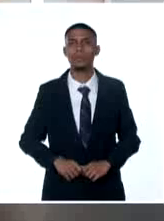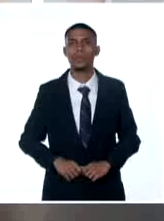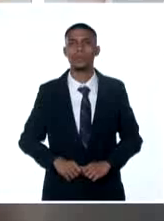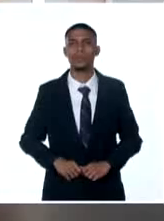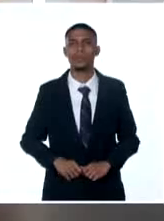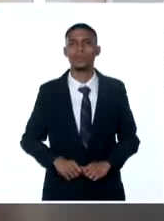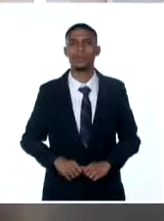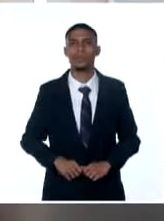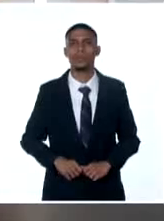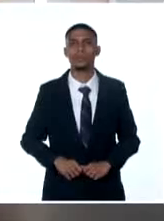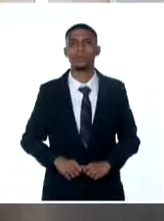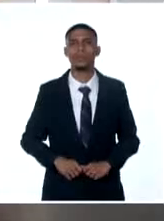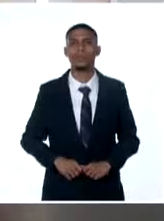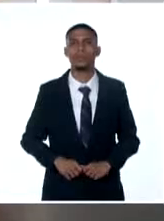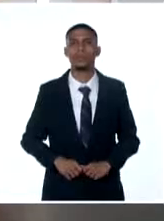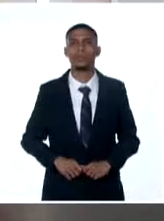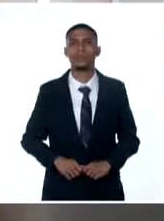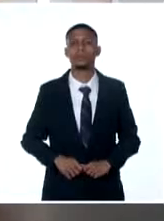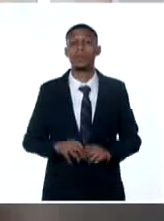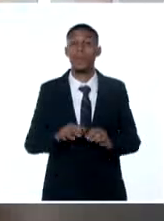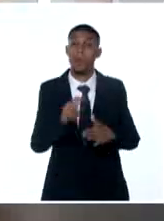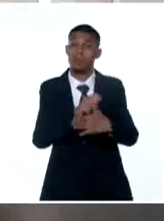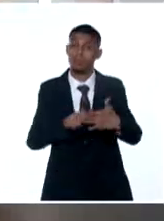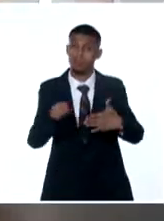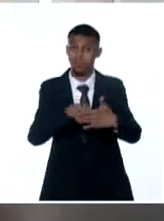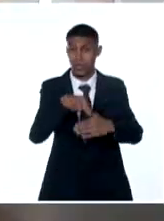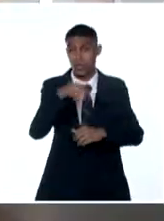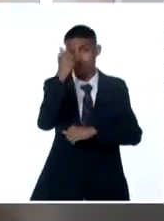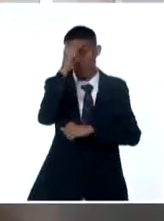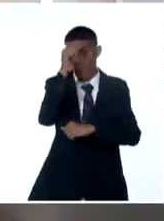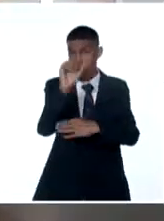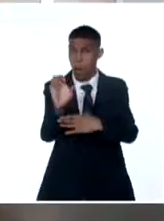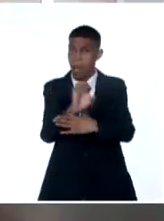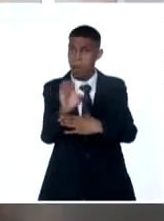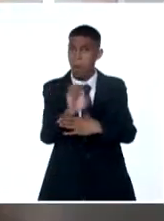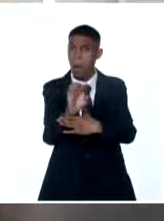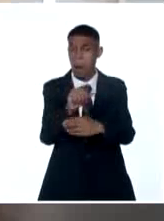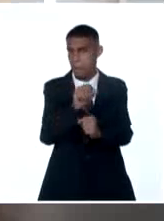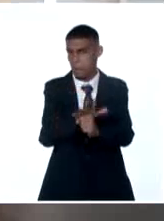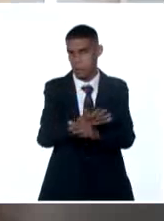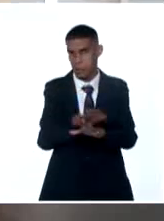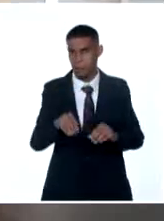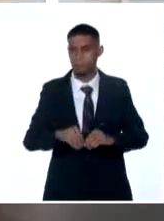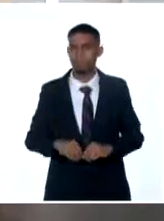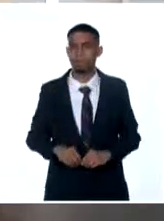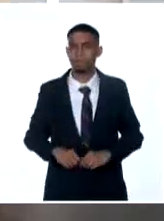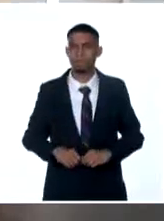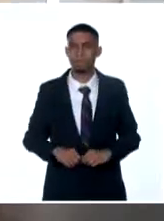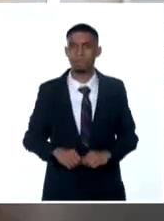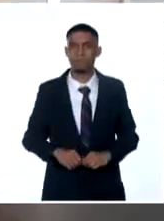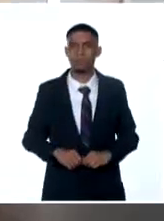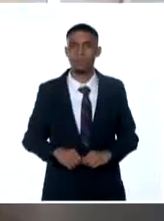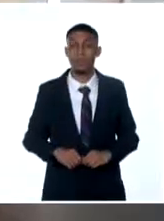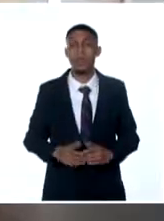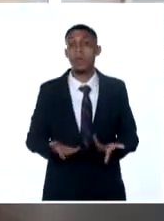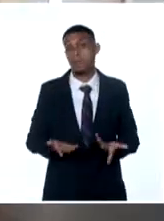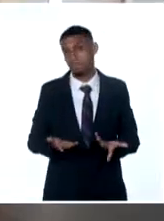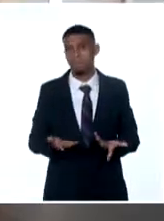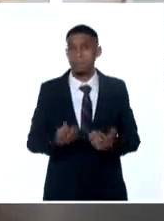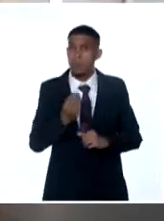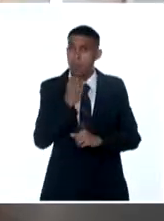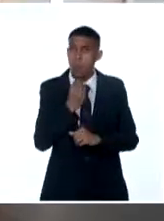Sí, muy buenas tardes. Bueno, elecciones generales este domingo en Ecuador y todo indica a que lo más probable es que tengamos